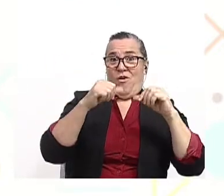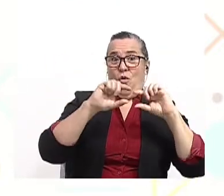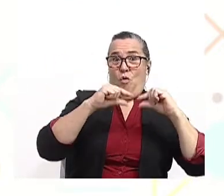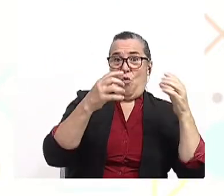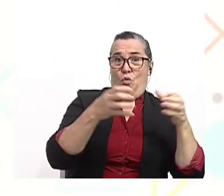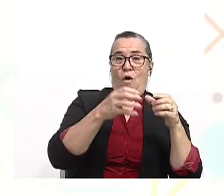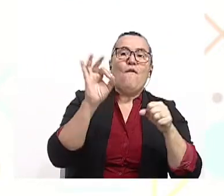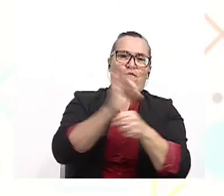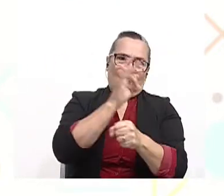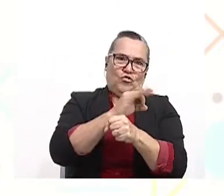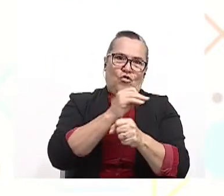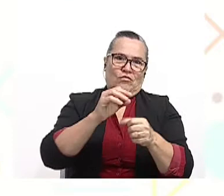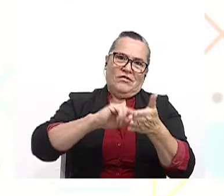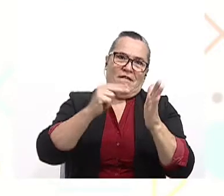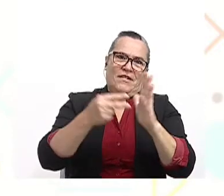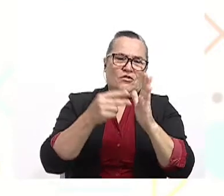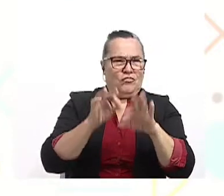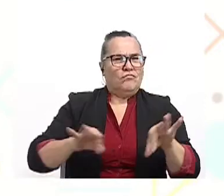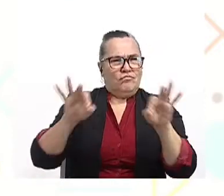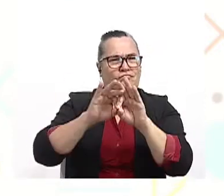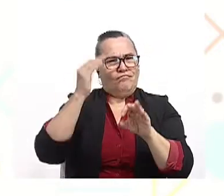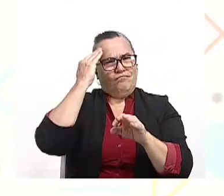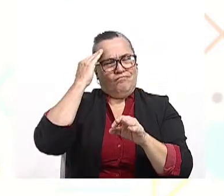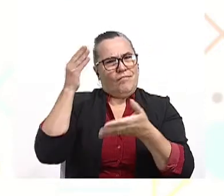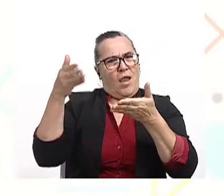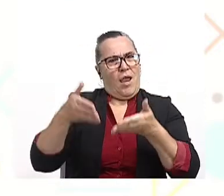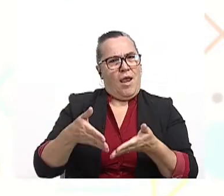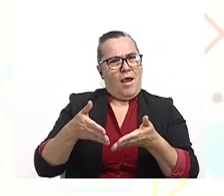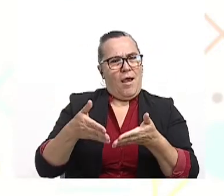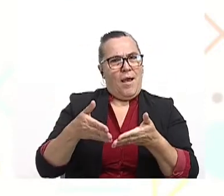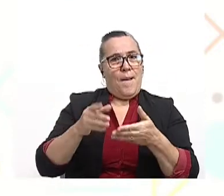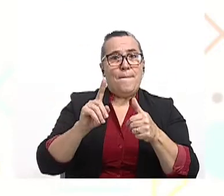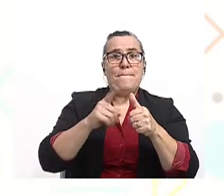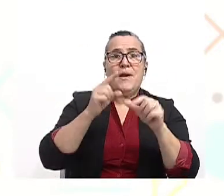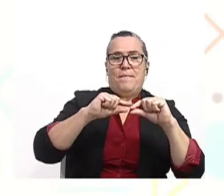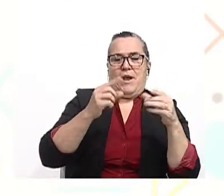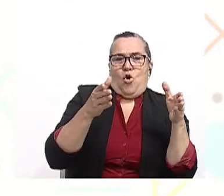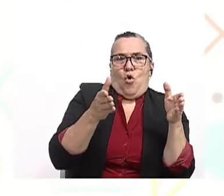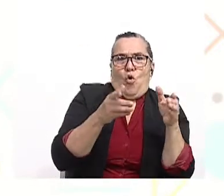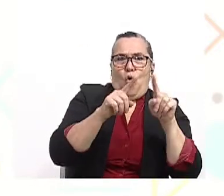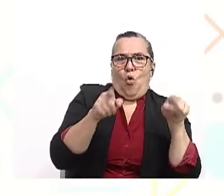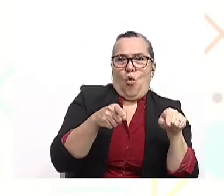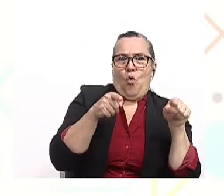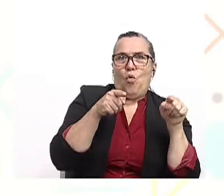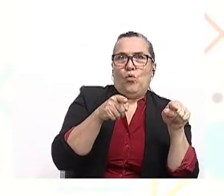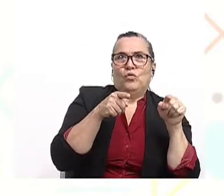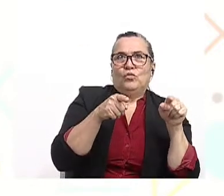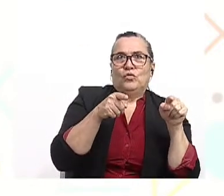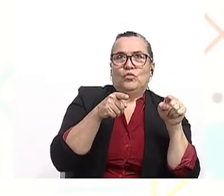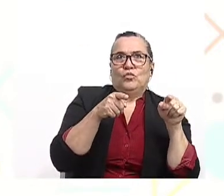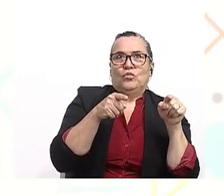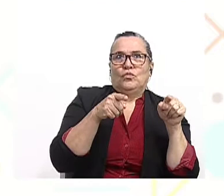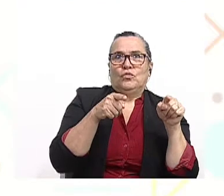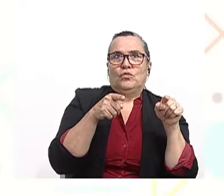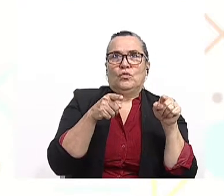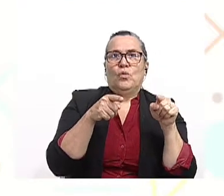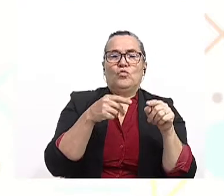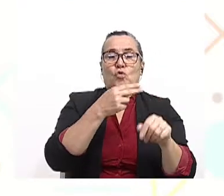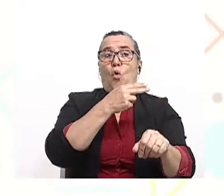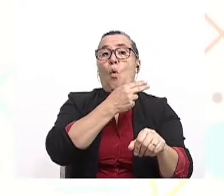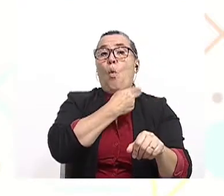de función? Entonces aquí es importante tenerlo presente. Tenemos el primer conjunto que vamos a utilizar nosotros, que van a ser los